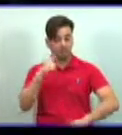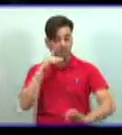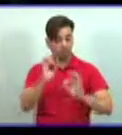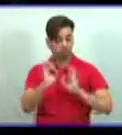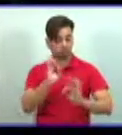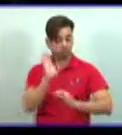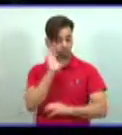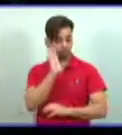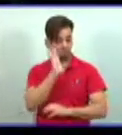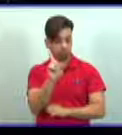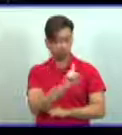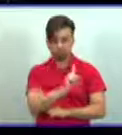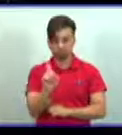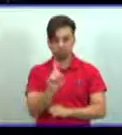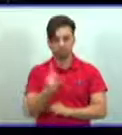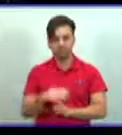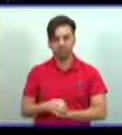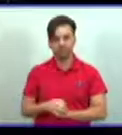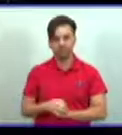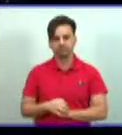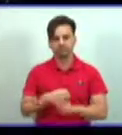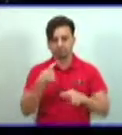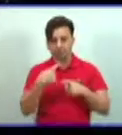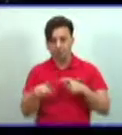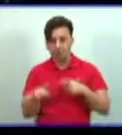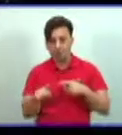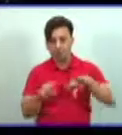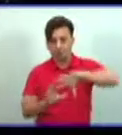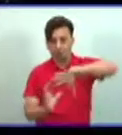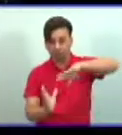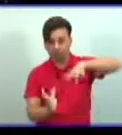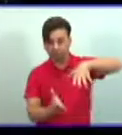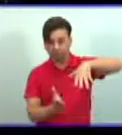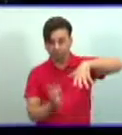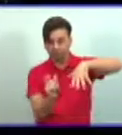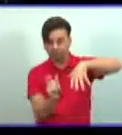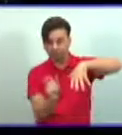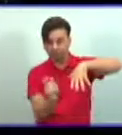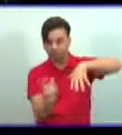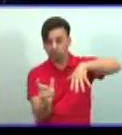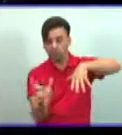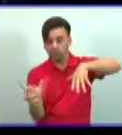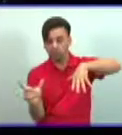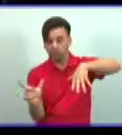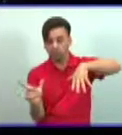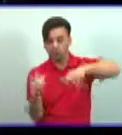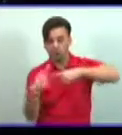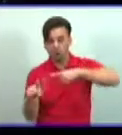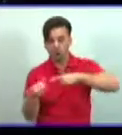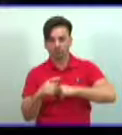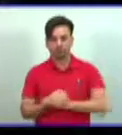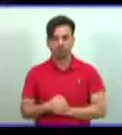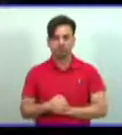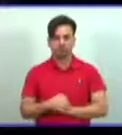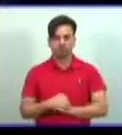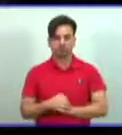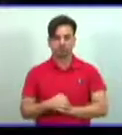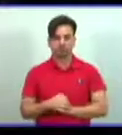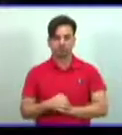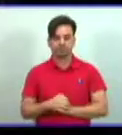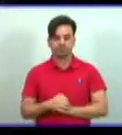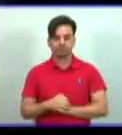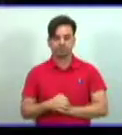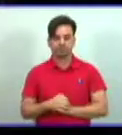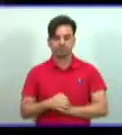La estratosfera se encuentra entre los 10 y los 50 kilómetros de altura sobre la superficie de la Tierra. Dentro de la